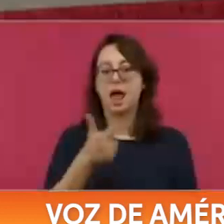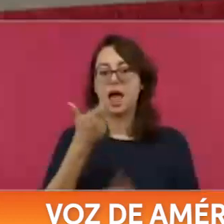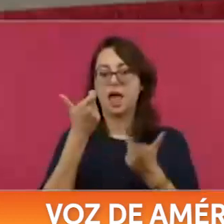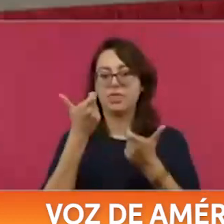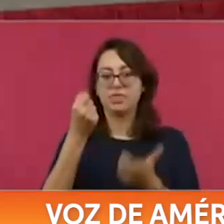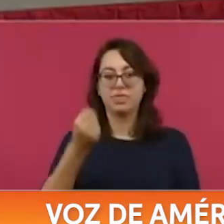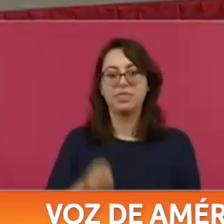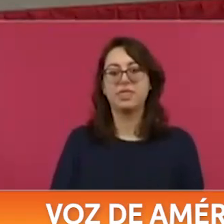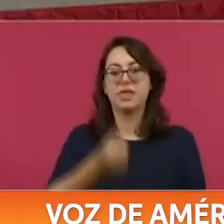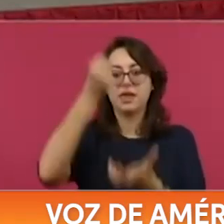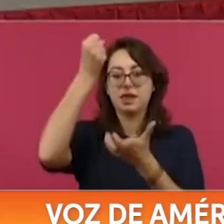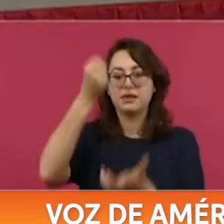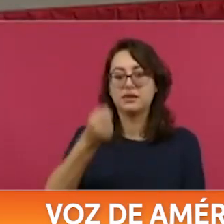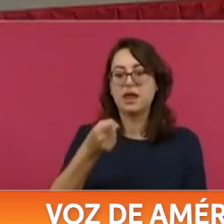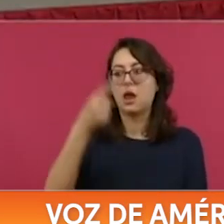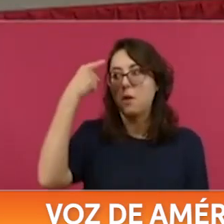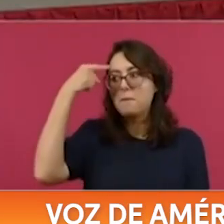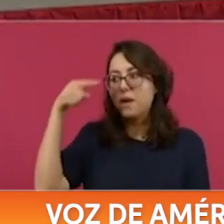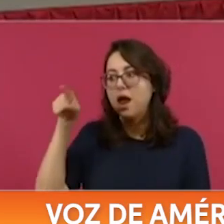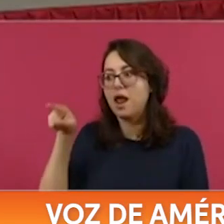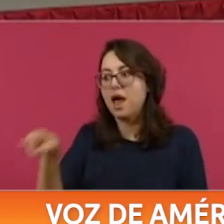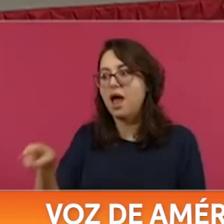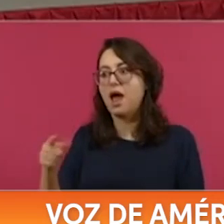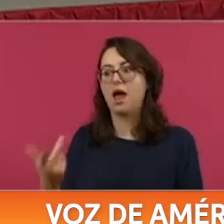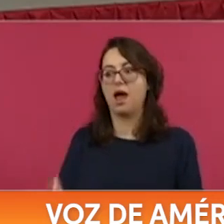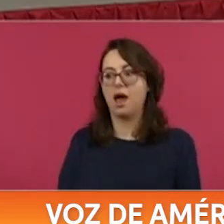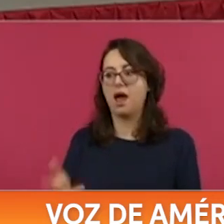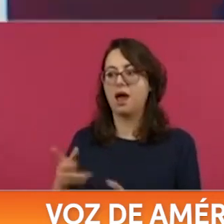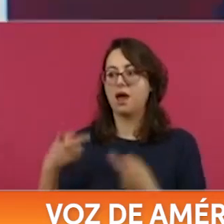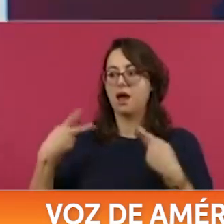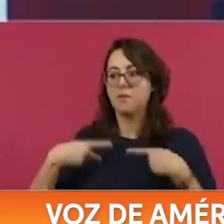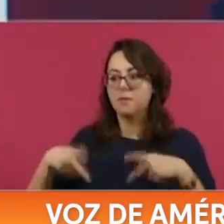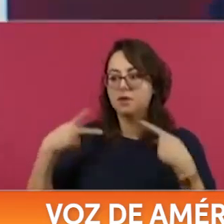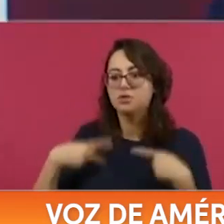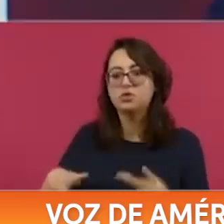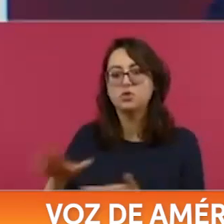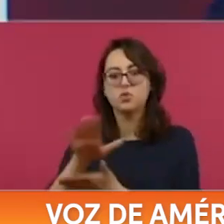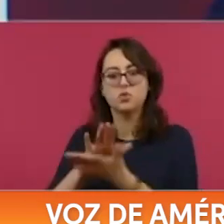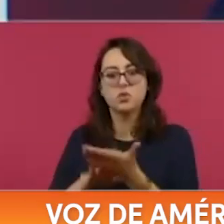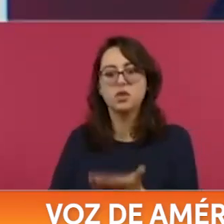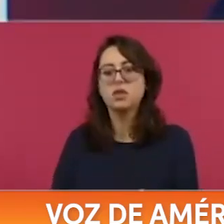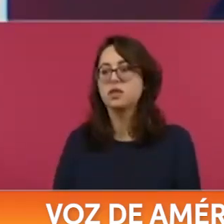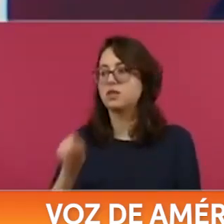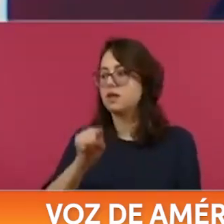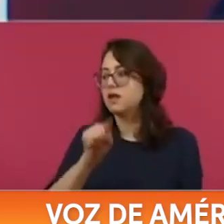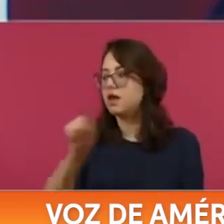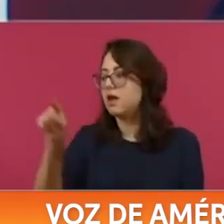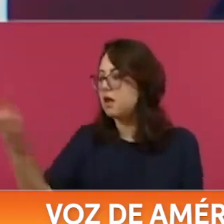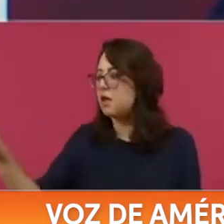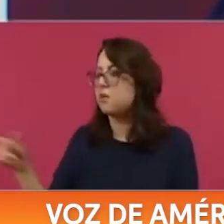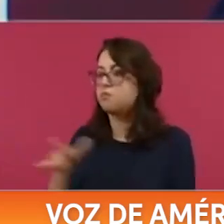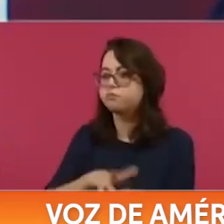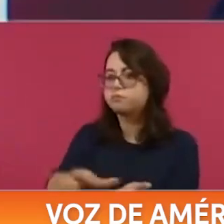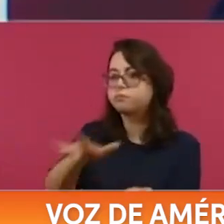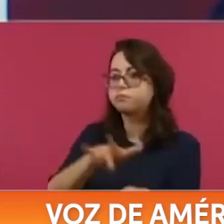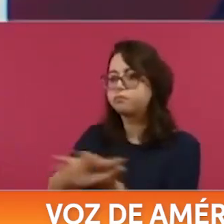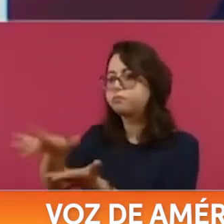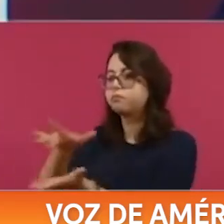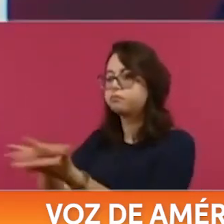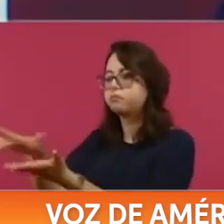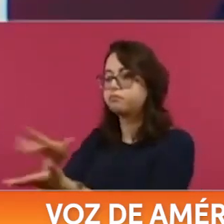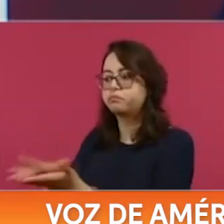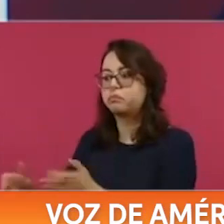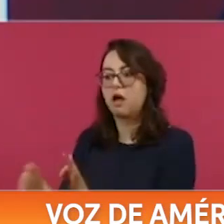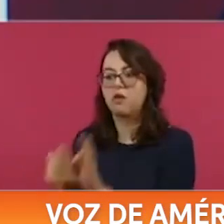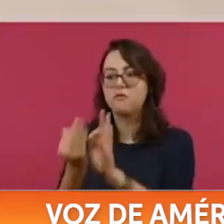2021. Estados Unidos anunció que aportará 40 millones de dólares a los programas sociales de México en Centroamérica